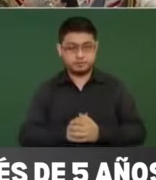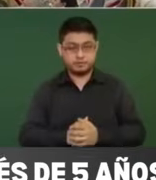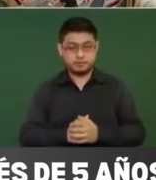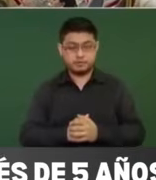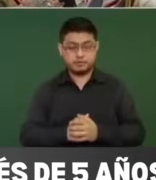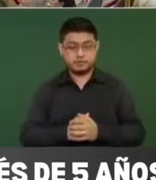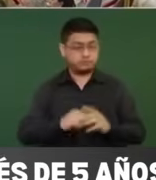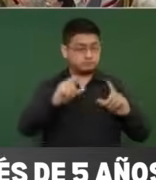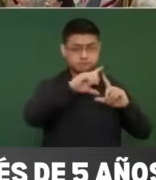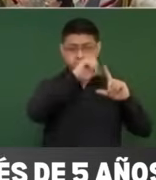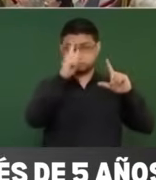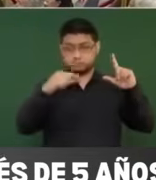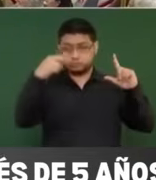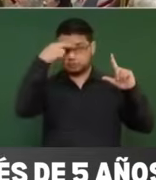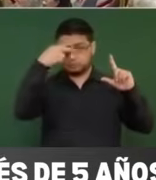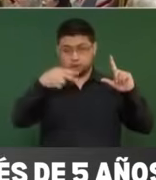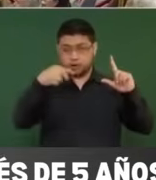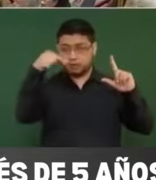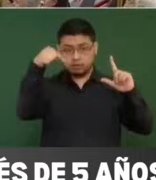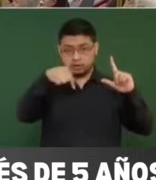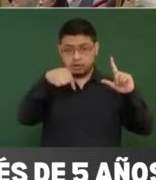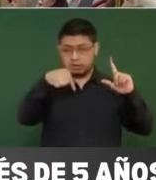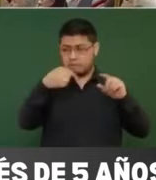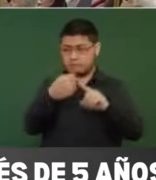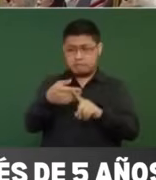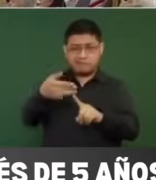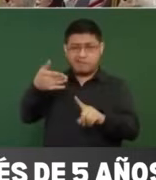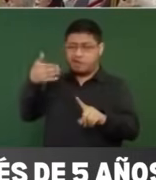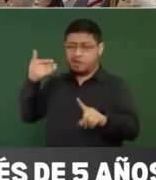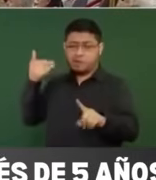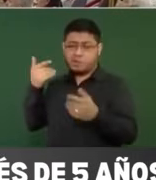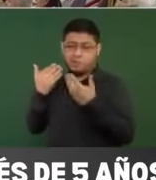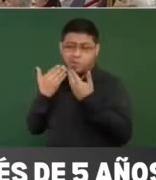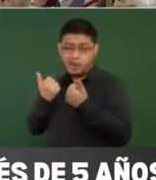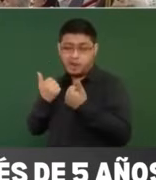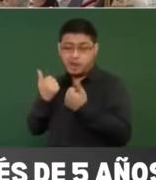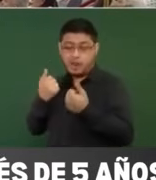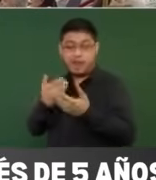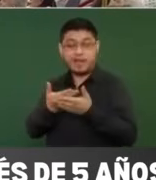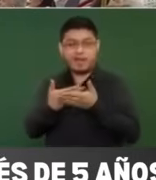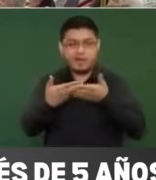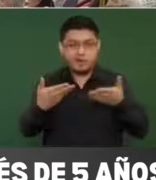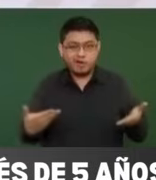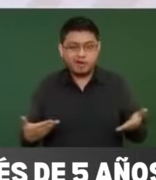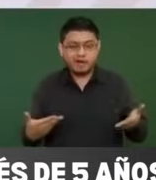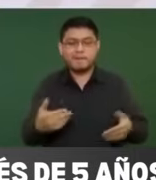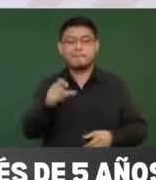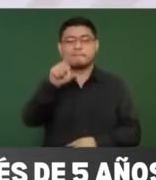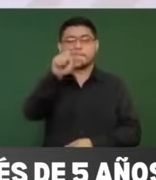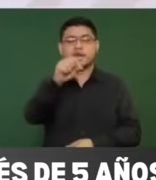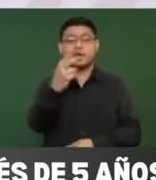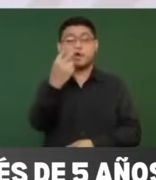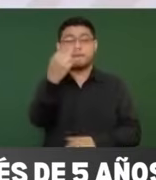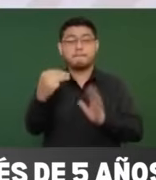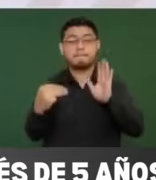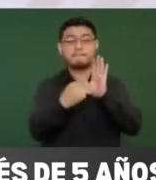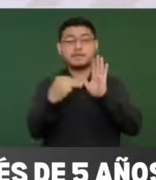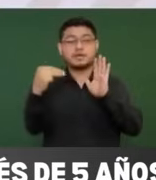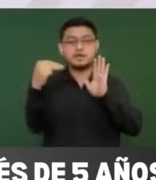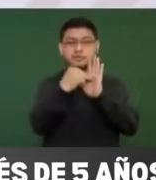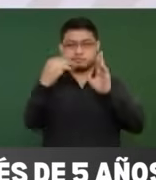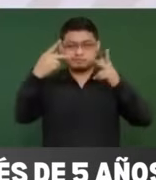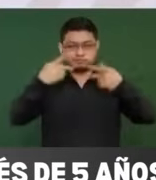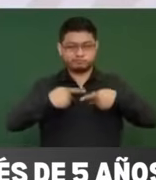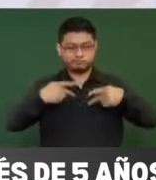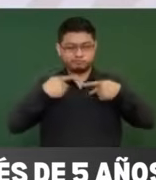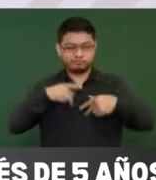nunca había sucedido, hay 22 millones de trabajadores inscritos